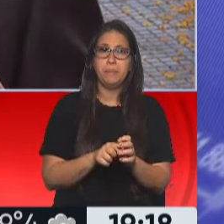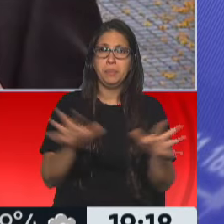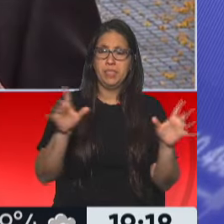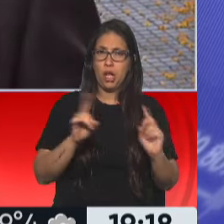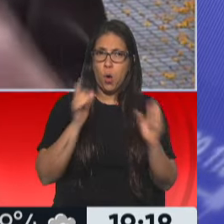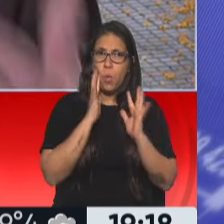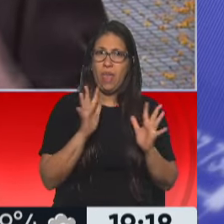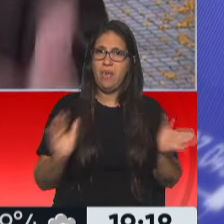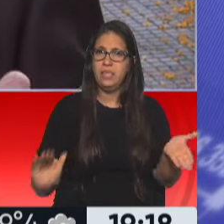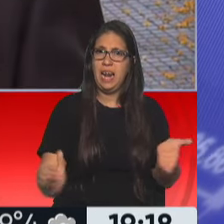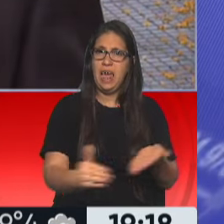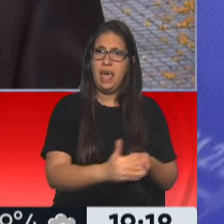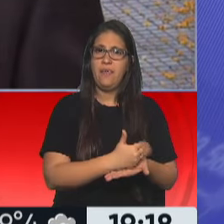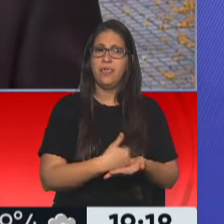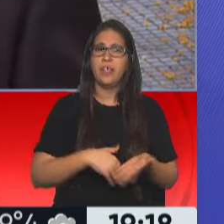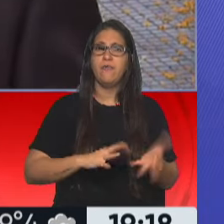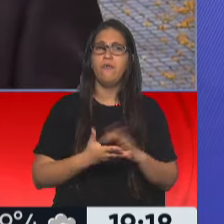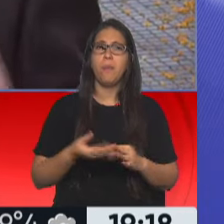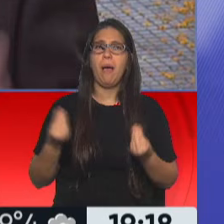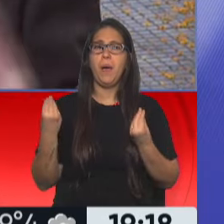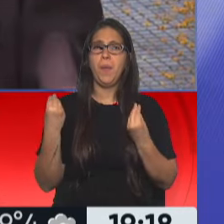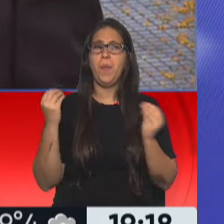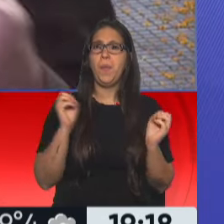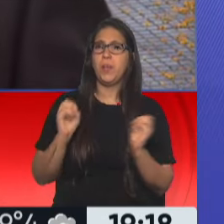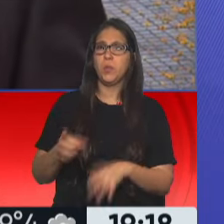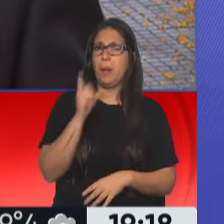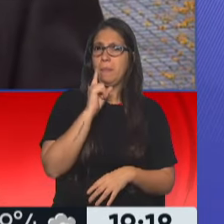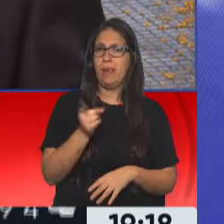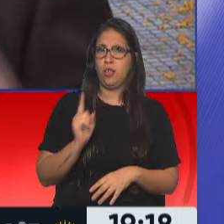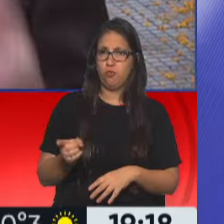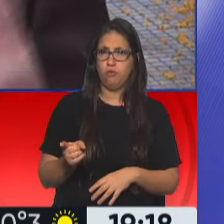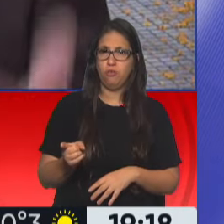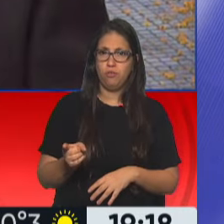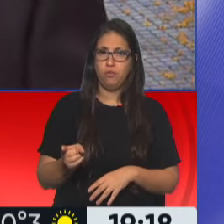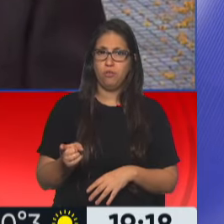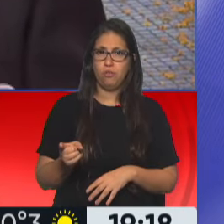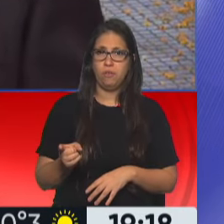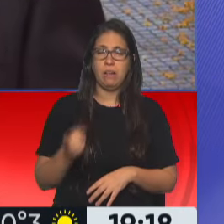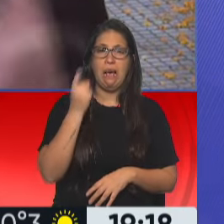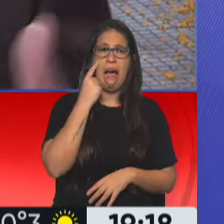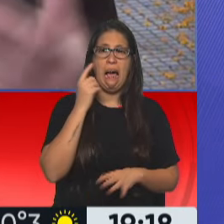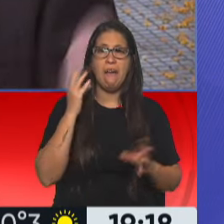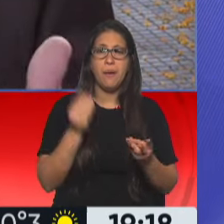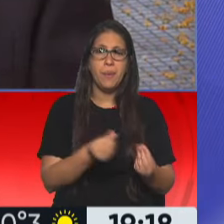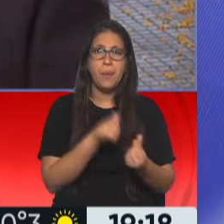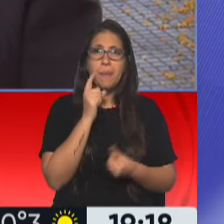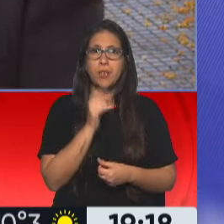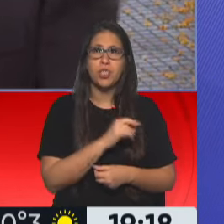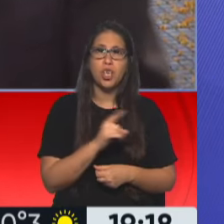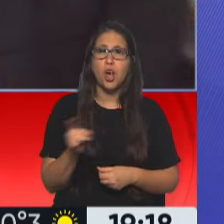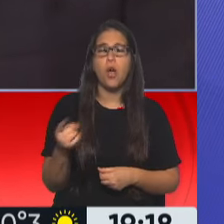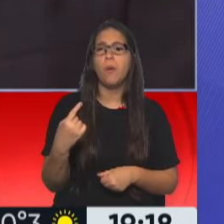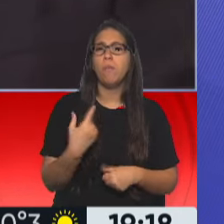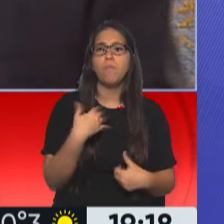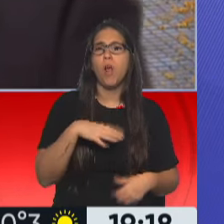y tratarse como si fuera un residuo peligroso previa identificación si ese residuo de ceniza es peligroso o no. Claro.